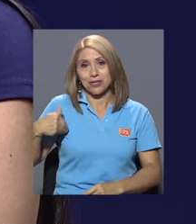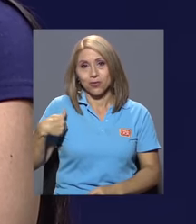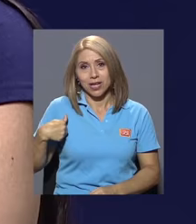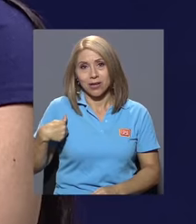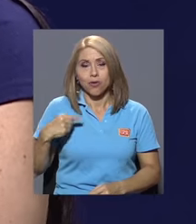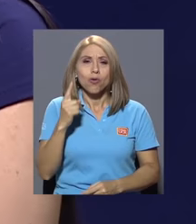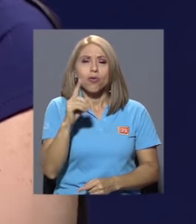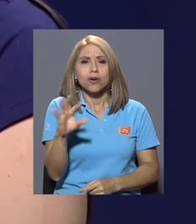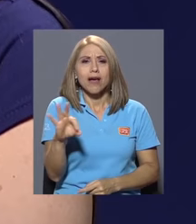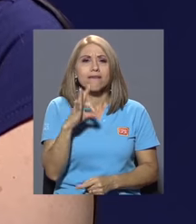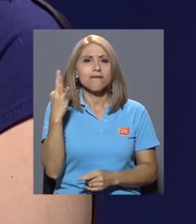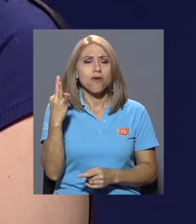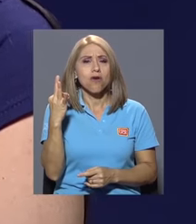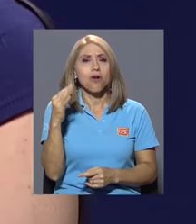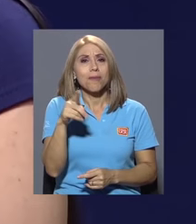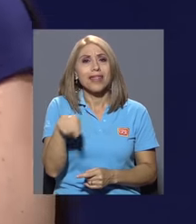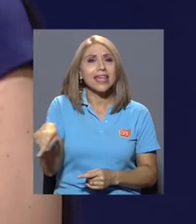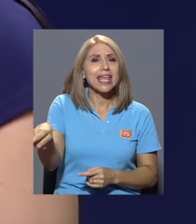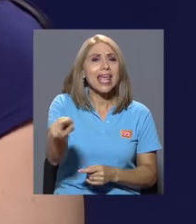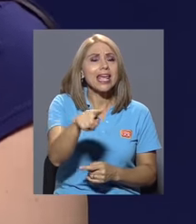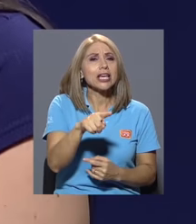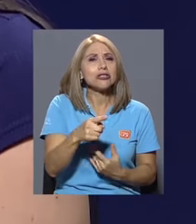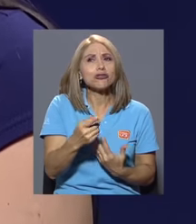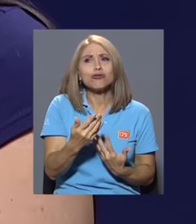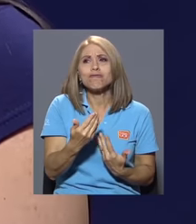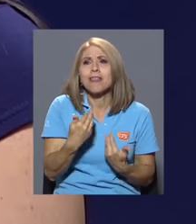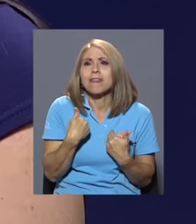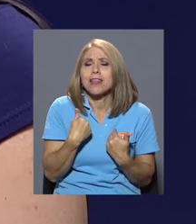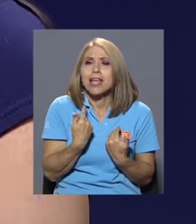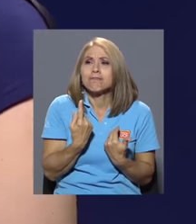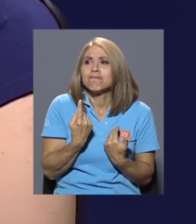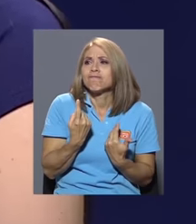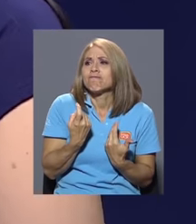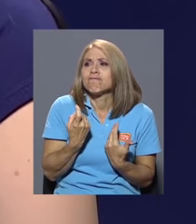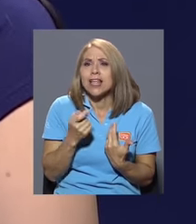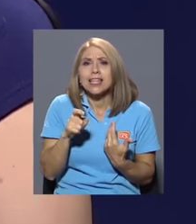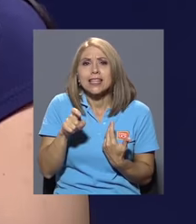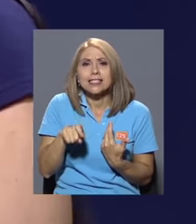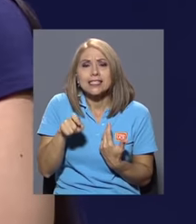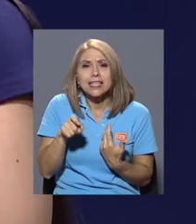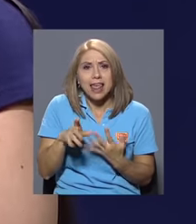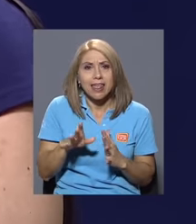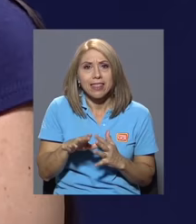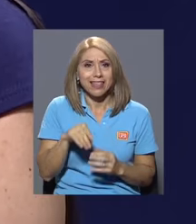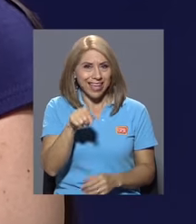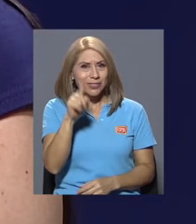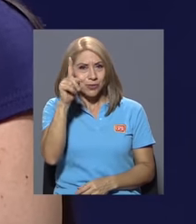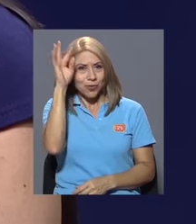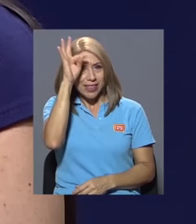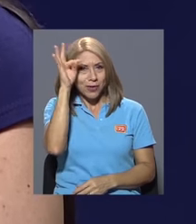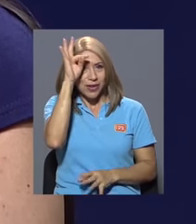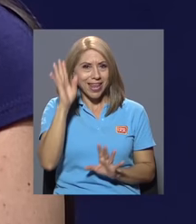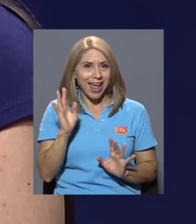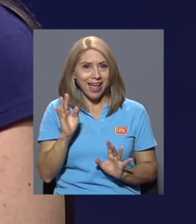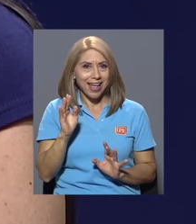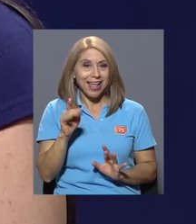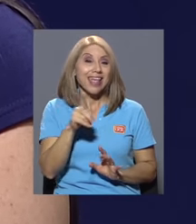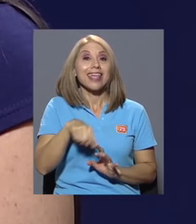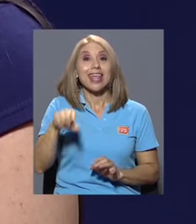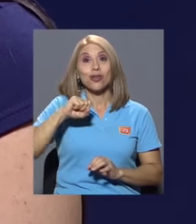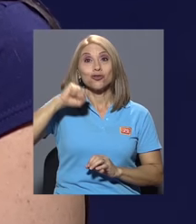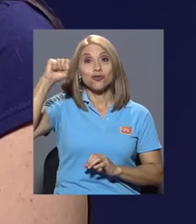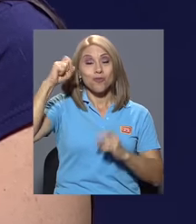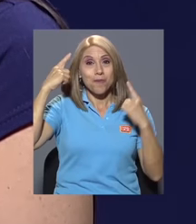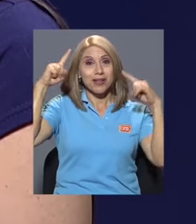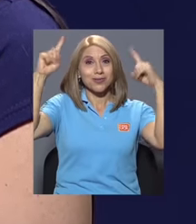una manera de llenar esa necesidad que tenían los muchachos. Esa es una teoría. Una manera de